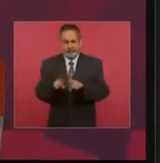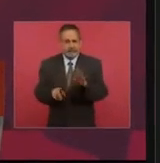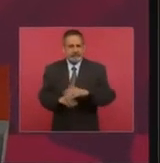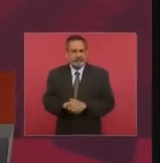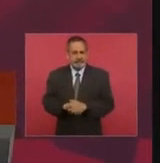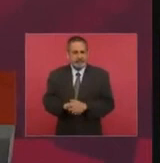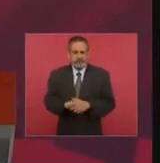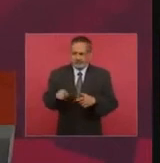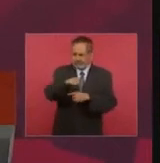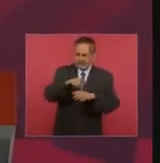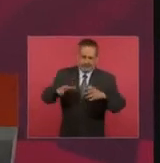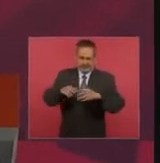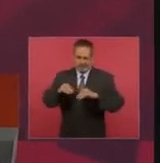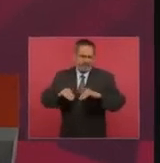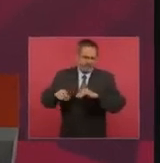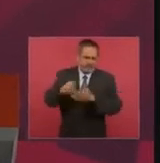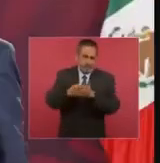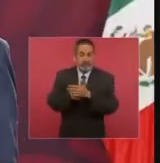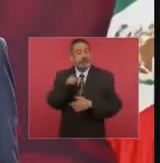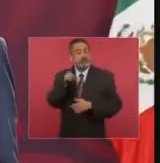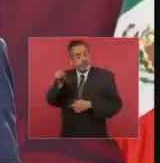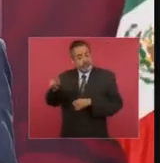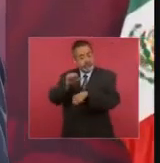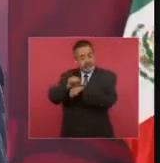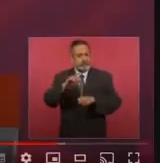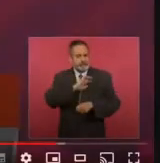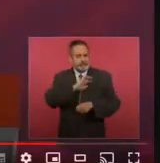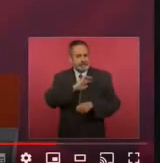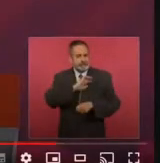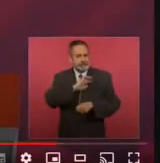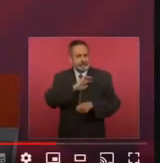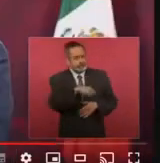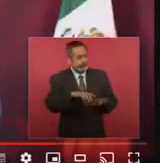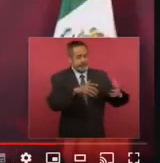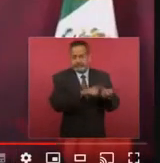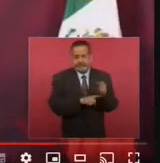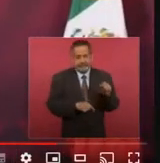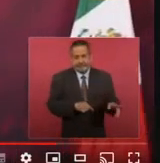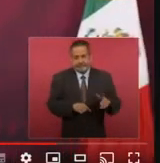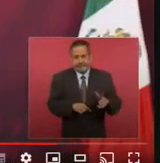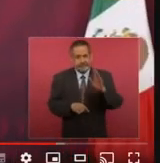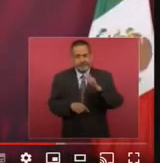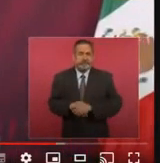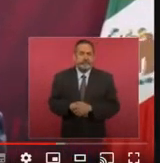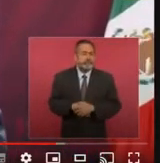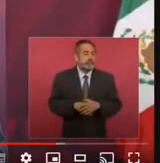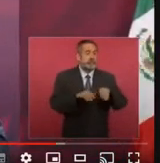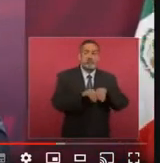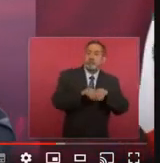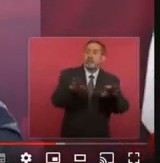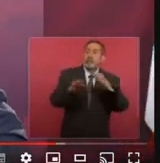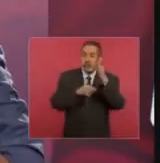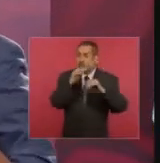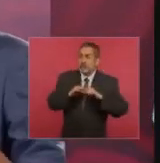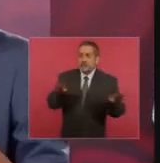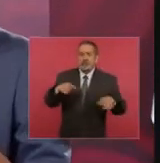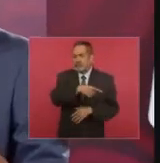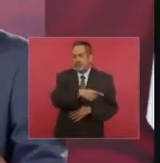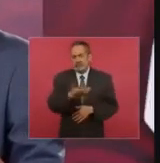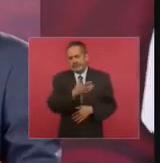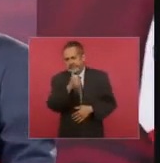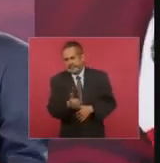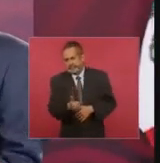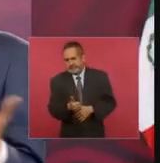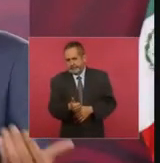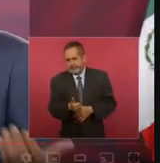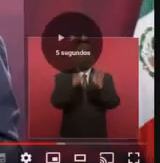que es todo un movimiento pero este de Argentina que eso públicamente no lo dicen